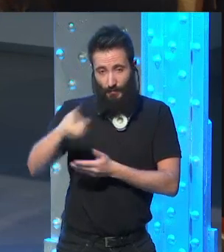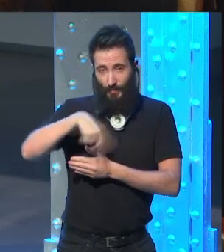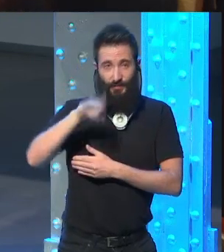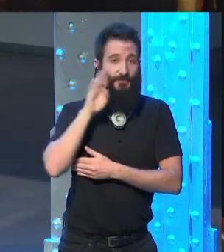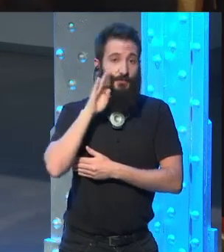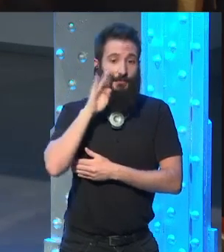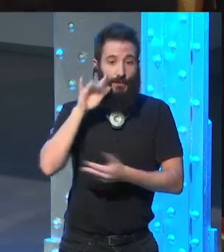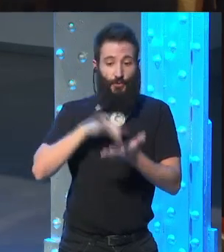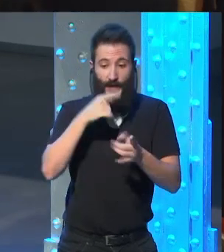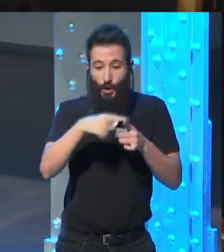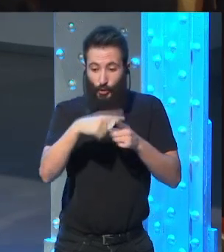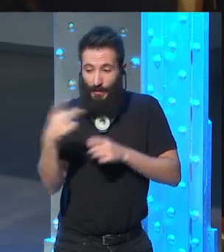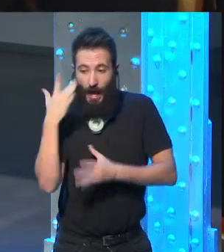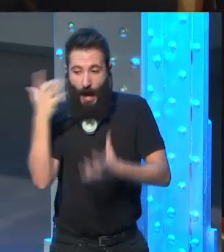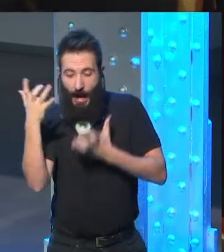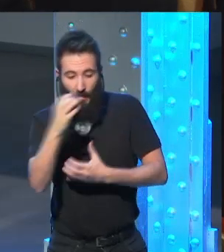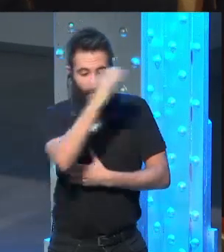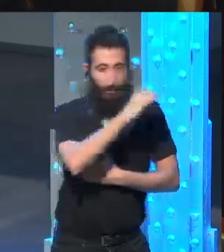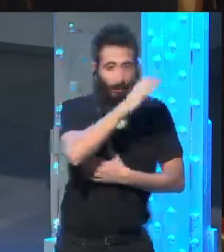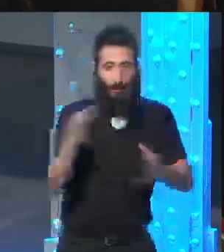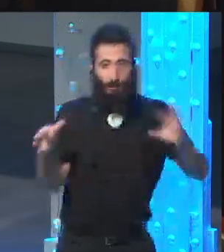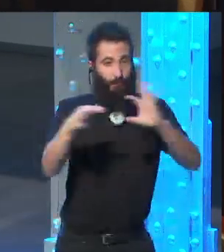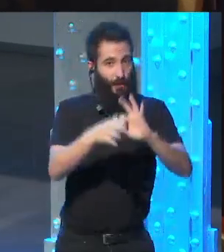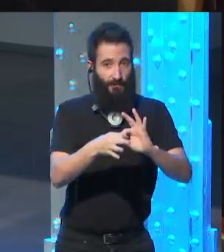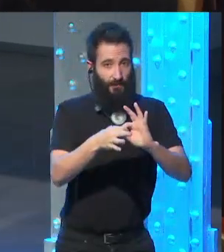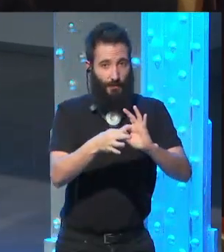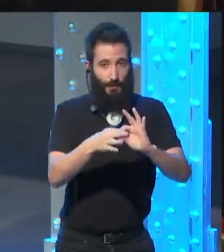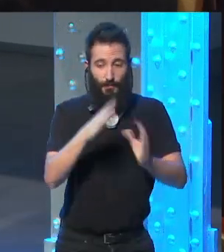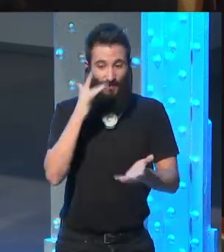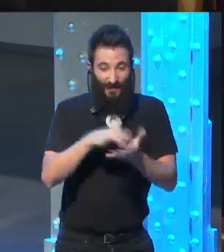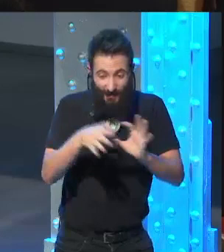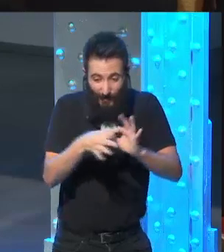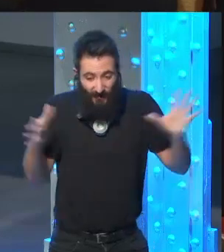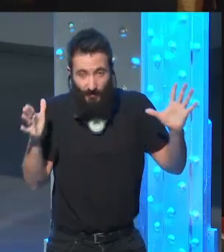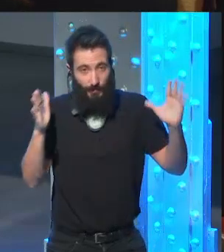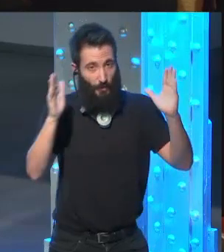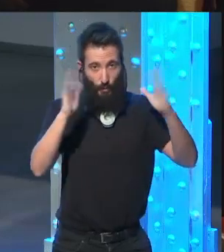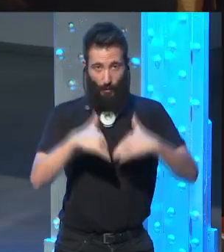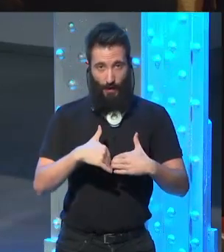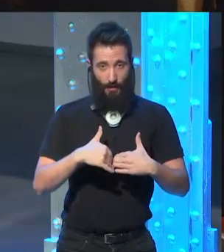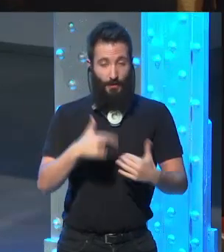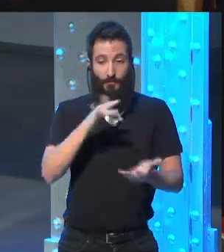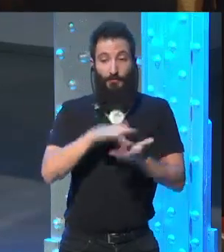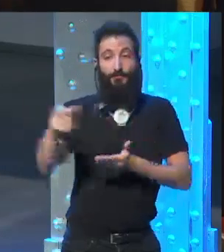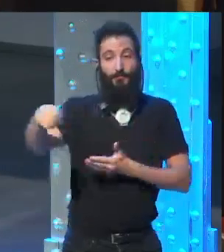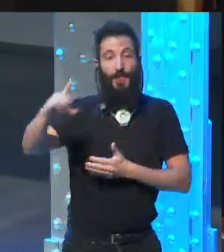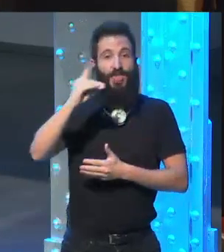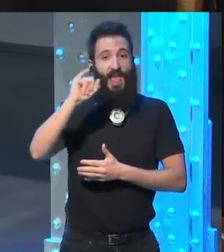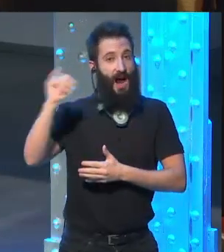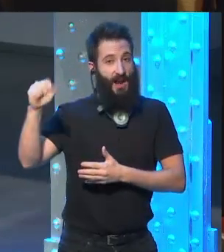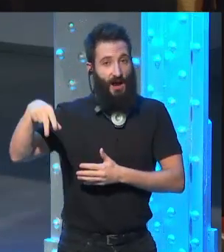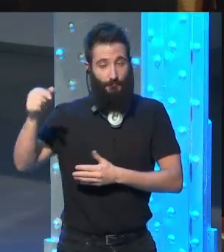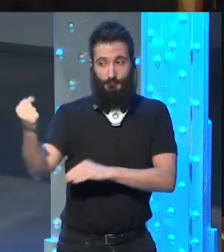antes, las dos cosas van unidas, no hay arte sin ciencia, no hay ciencia sin arte, y me apoyó y